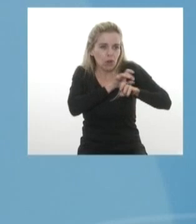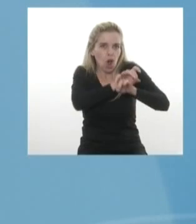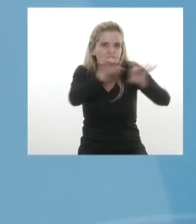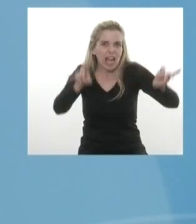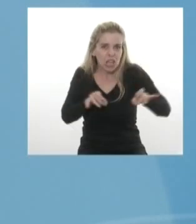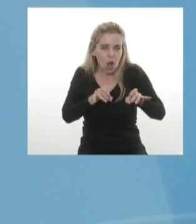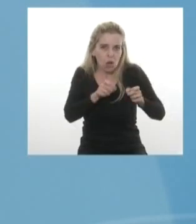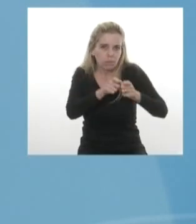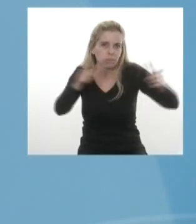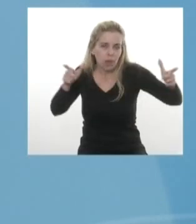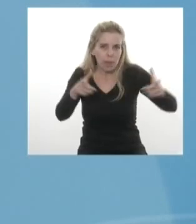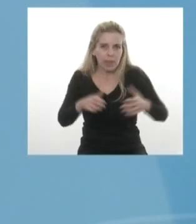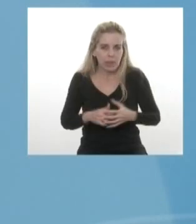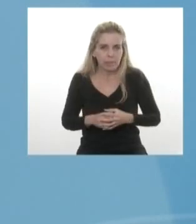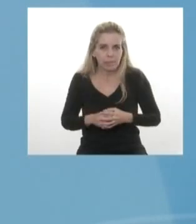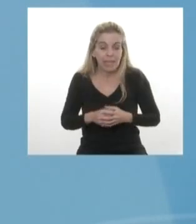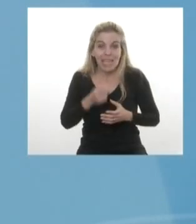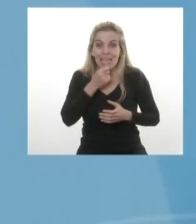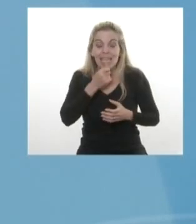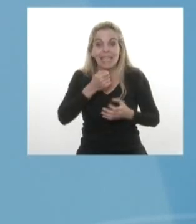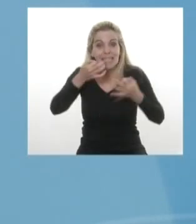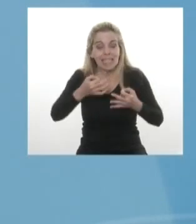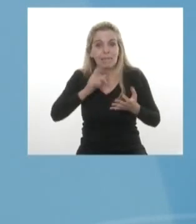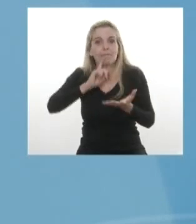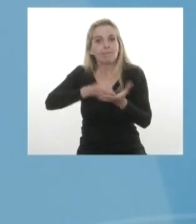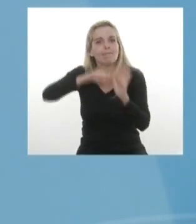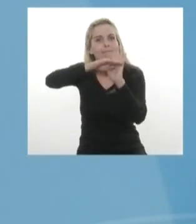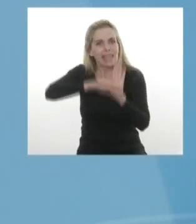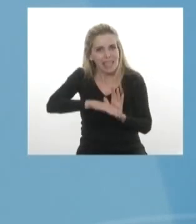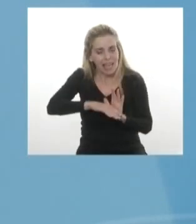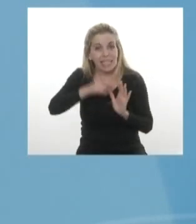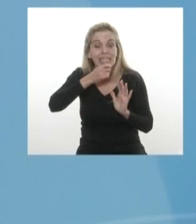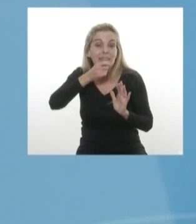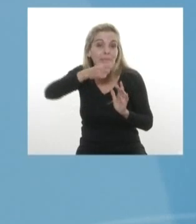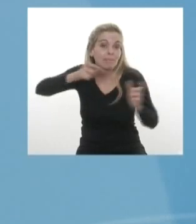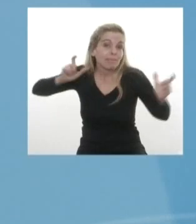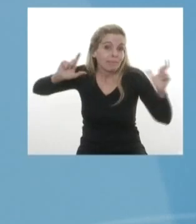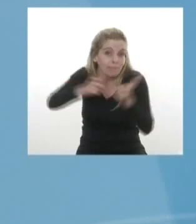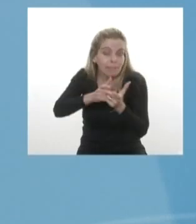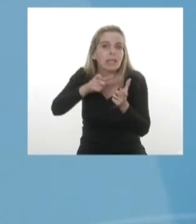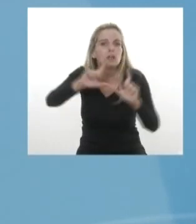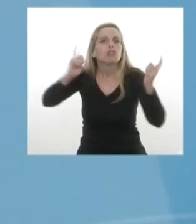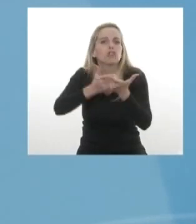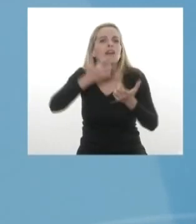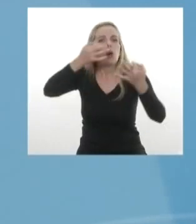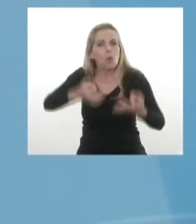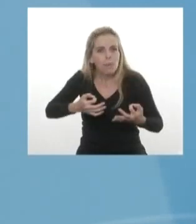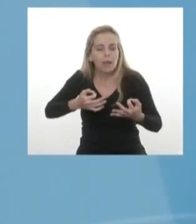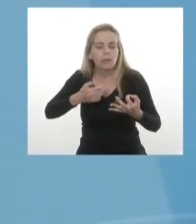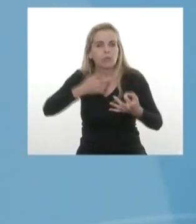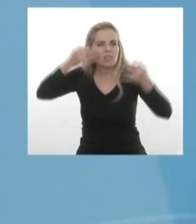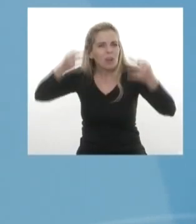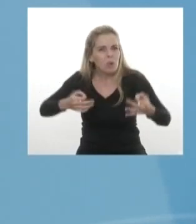del contagio. Si se cumplen las medidas que estamos disponiendo, reduciremos el impacto de la segunda